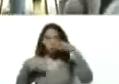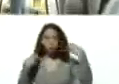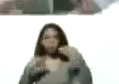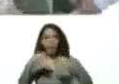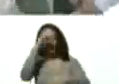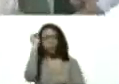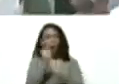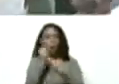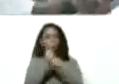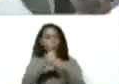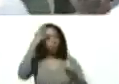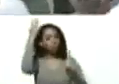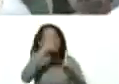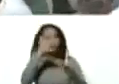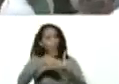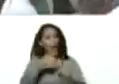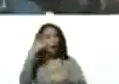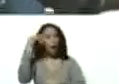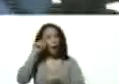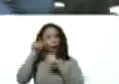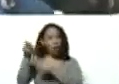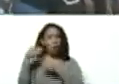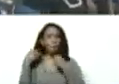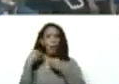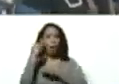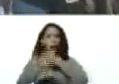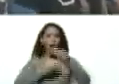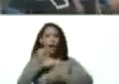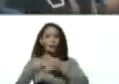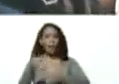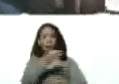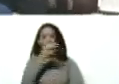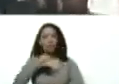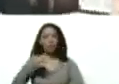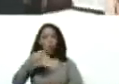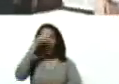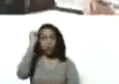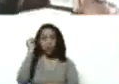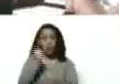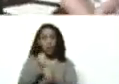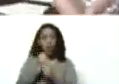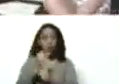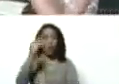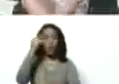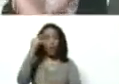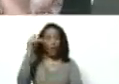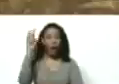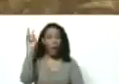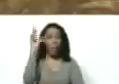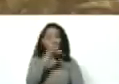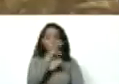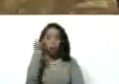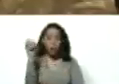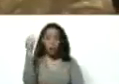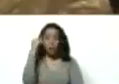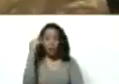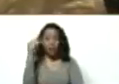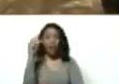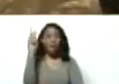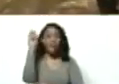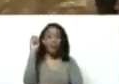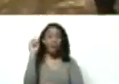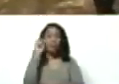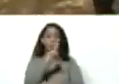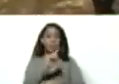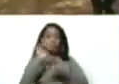las orientaciones de trabajo que tienen ellos para garantizar una extraordinaria elección el día 20, el día viernes 19 de agosto,